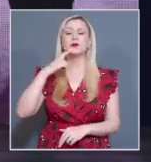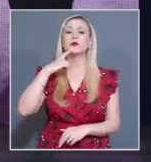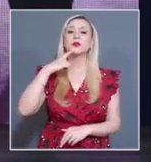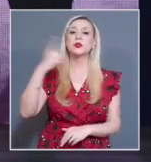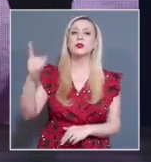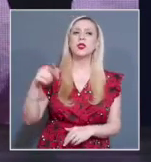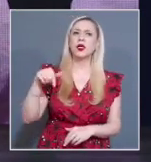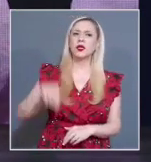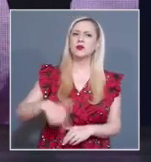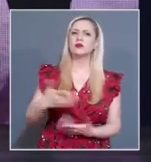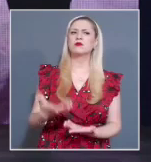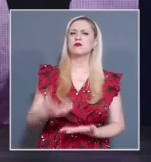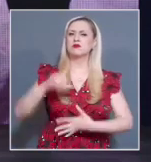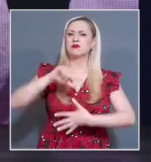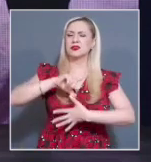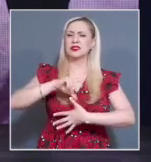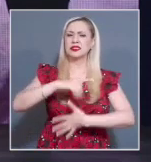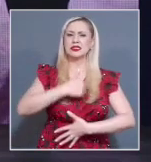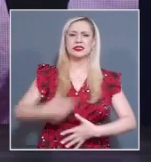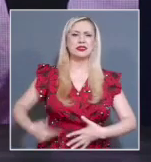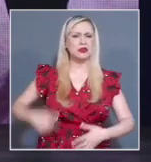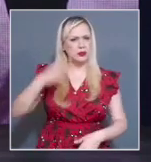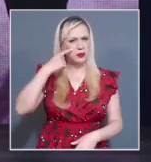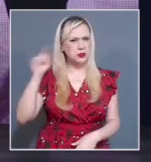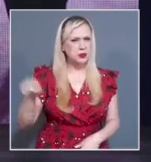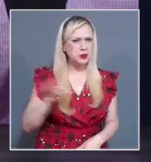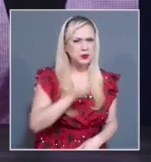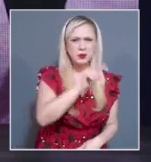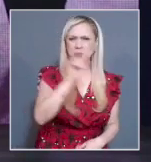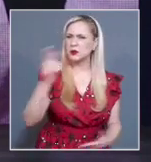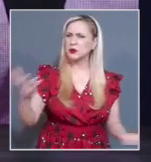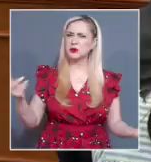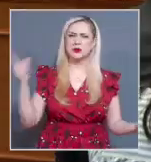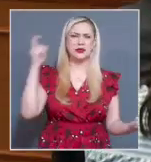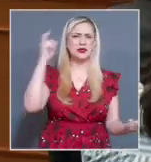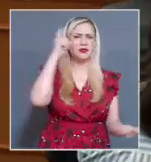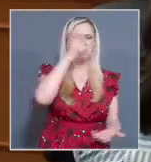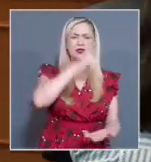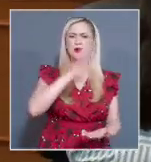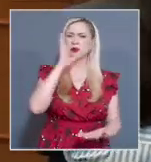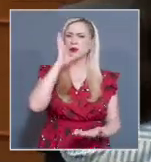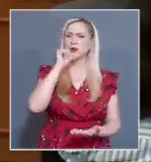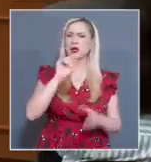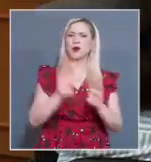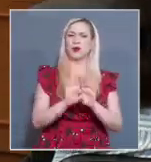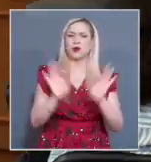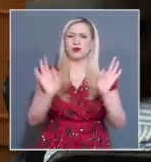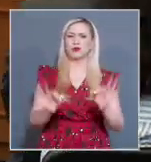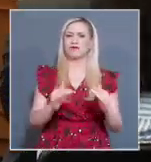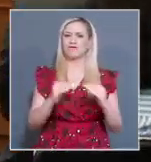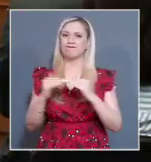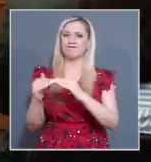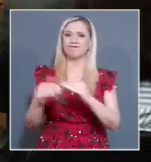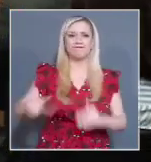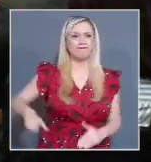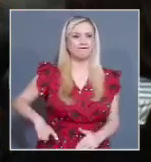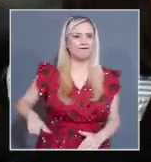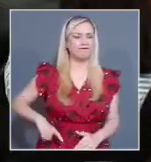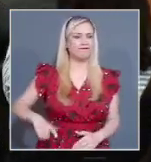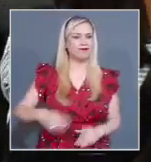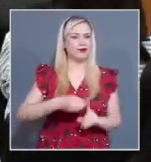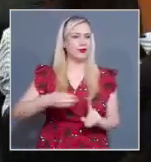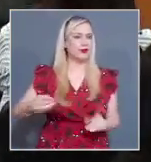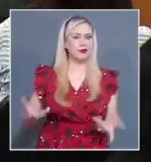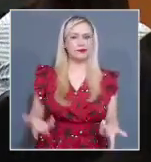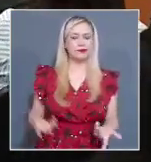elimina cualquier obstáculo que impida el ejercicio personal del poder. Al participar en la conferencia Populismo,